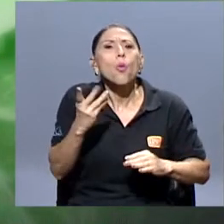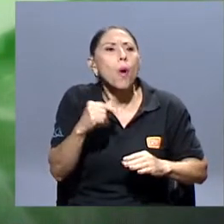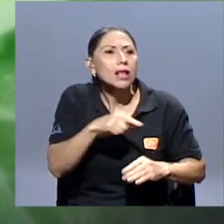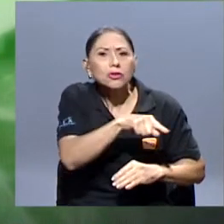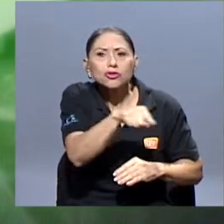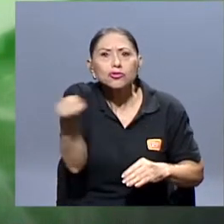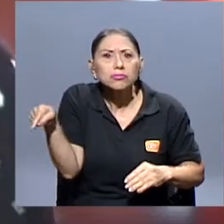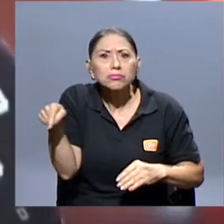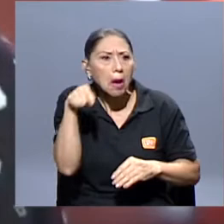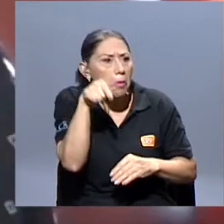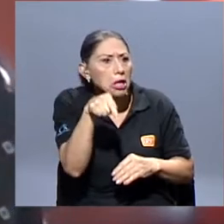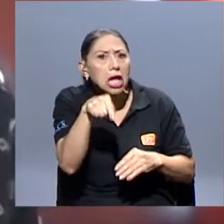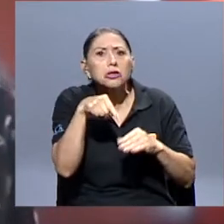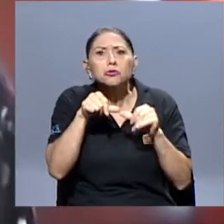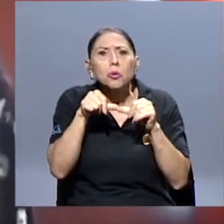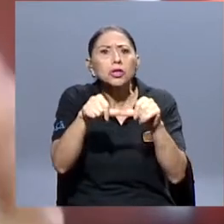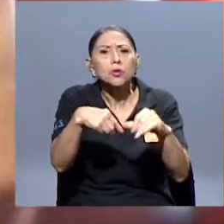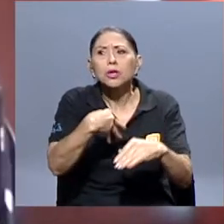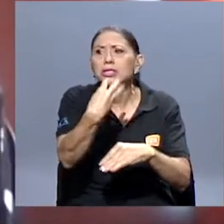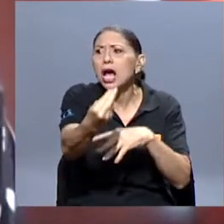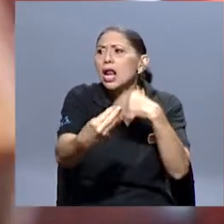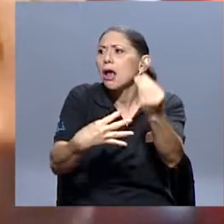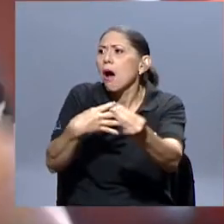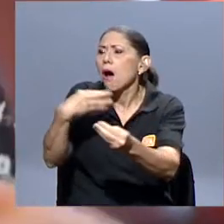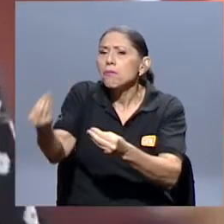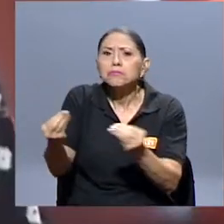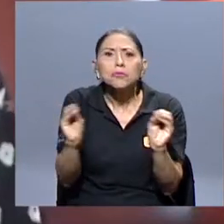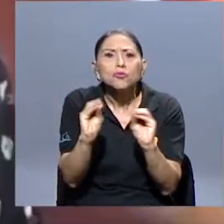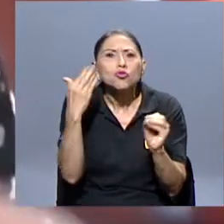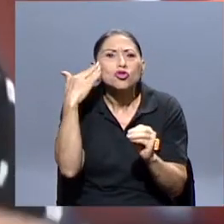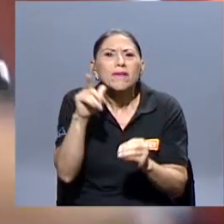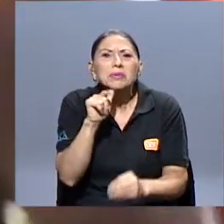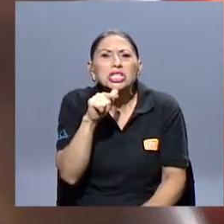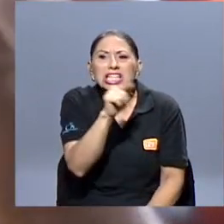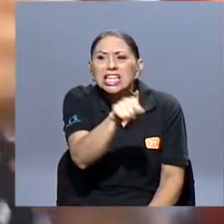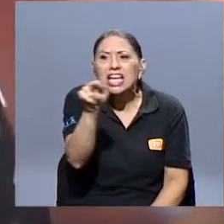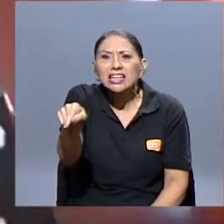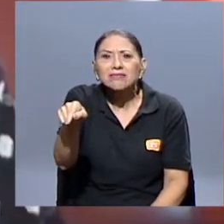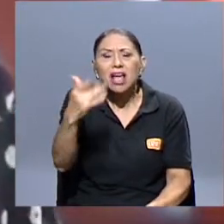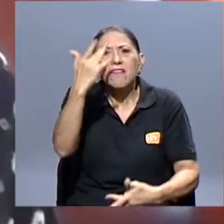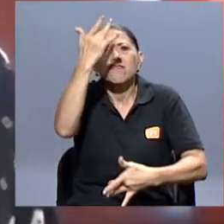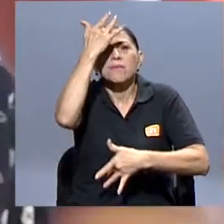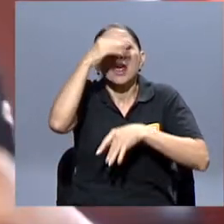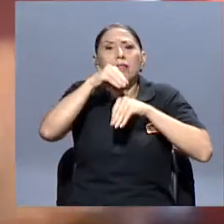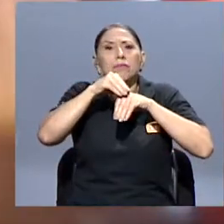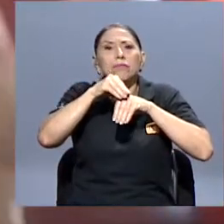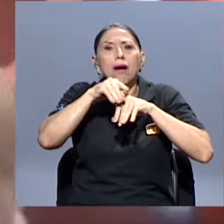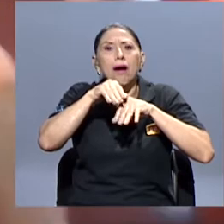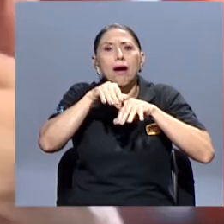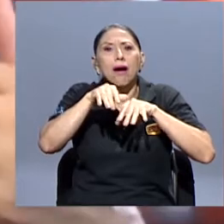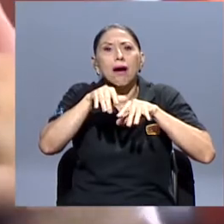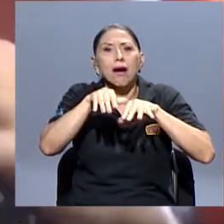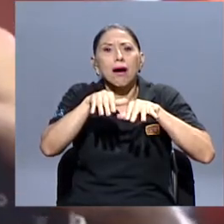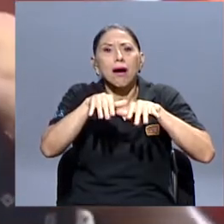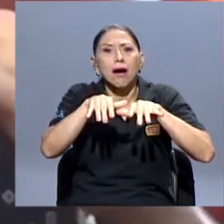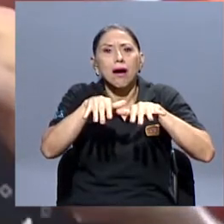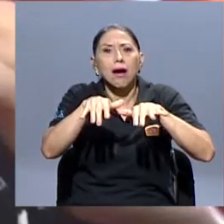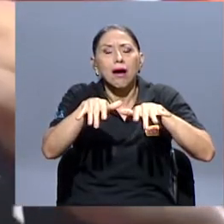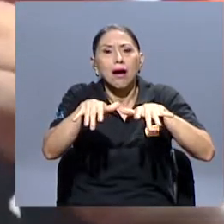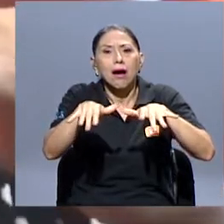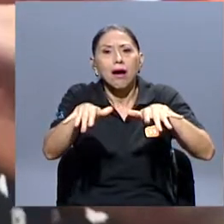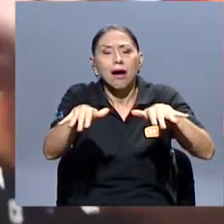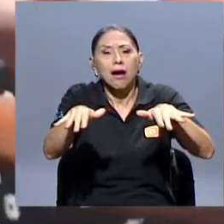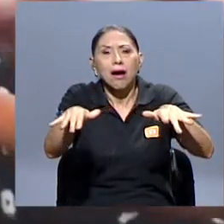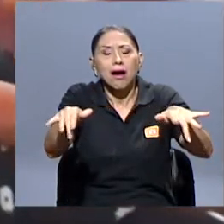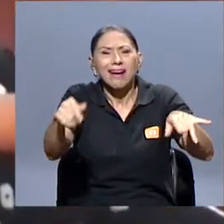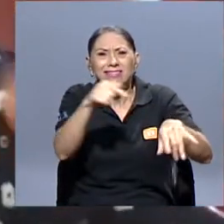No están aislados y no están medidos tampoco. Y esos asintomáticos mueven la enfermedad, ¿verdad? La van moviendo. Van generando también una base de